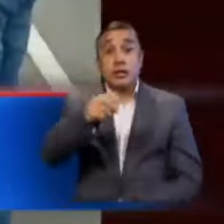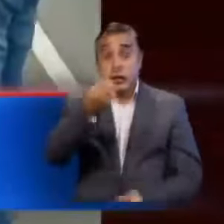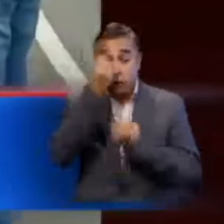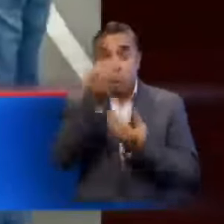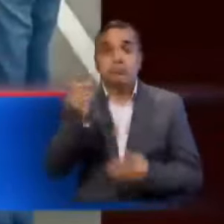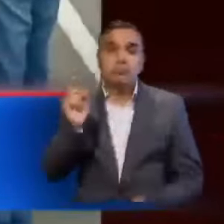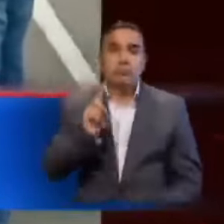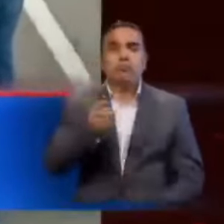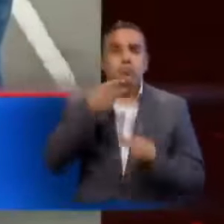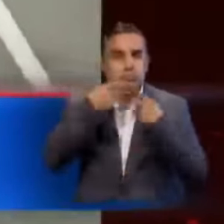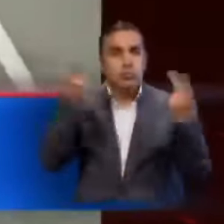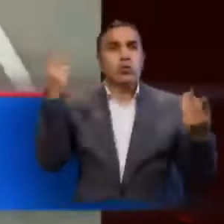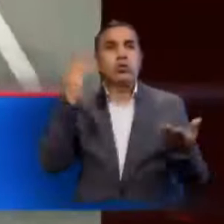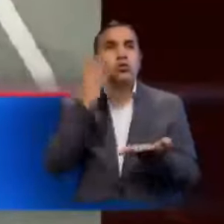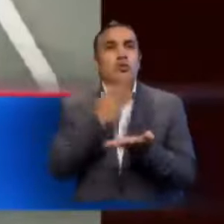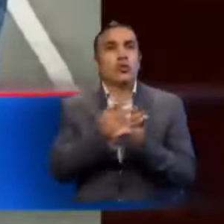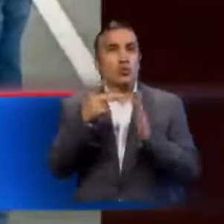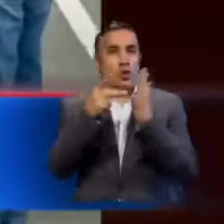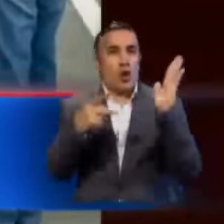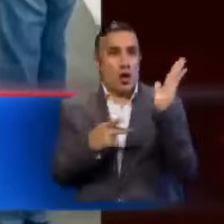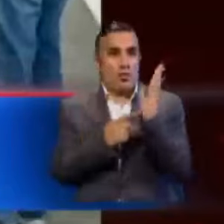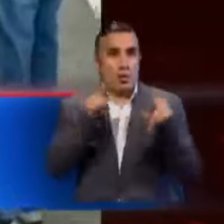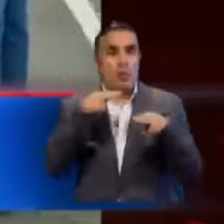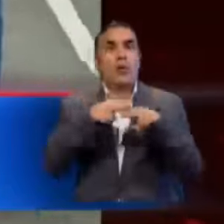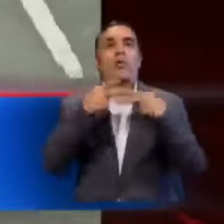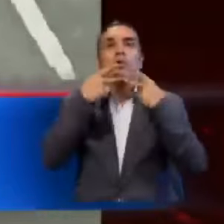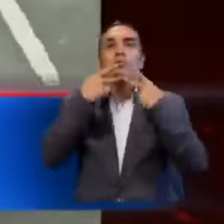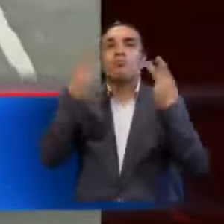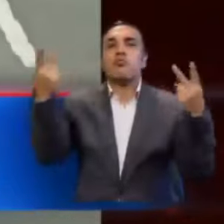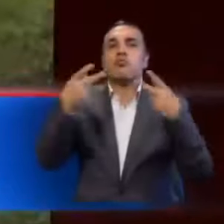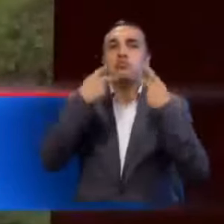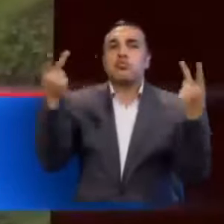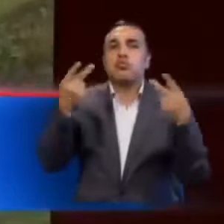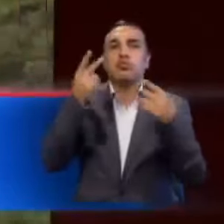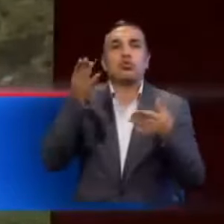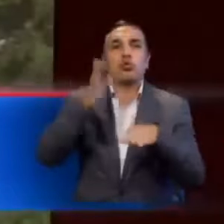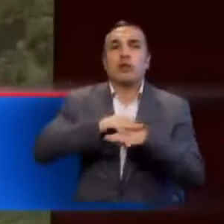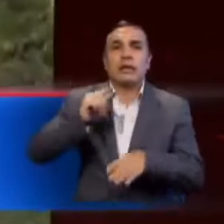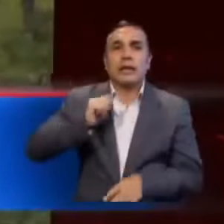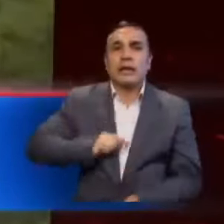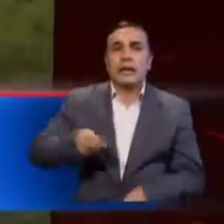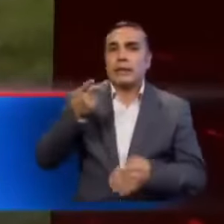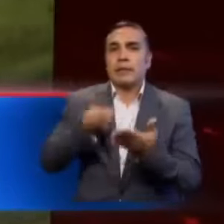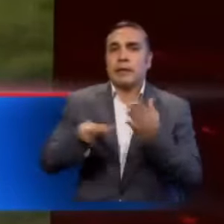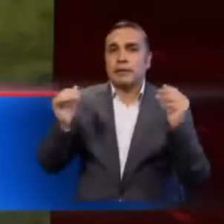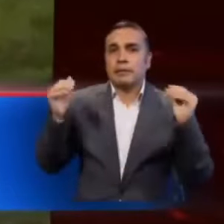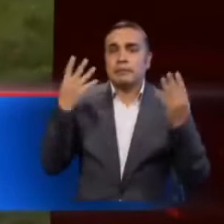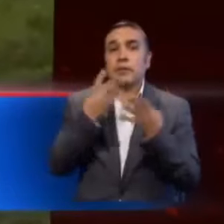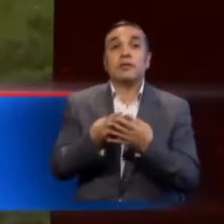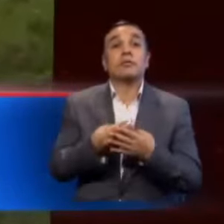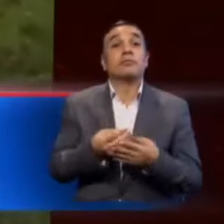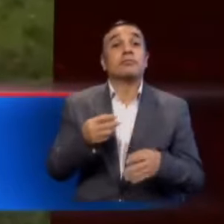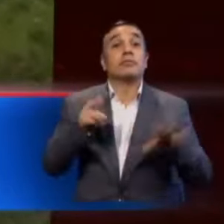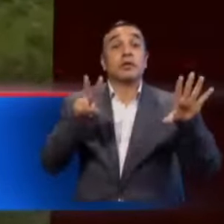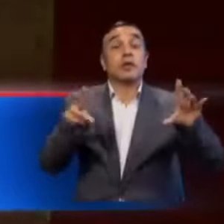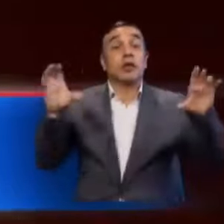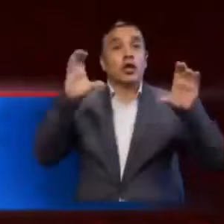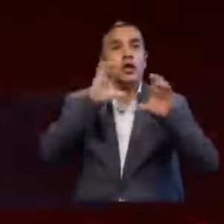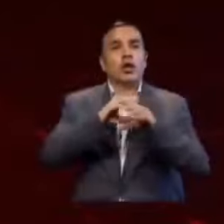Jorge, estaremos interrumpiendo nuestra programación habitual para llevarles detalle a detalle sobre esta preocupante situación. 19 horas estaremos con